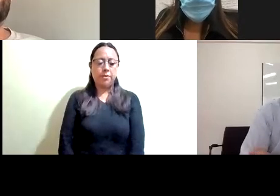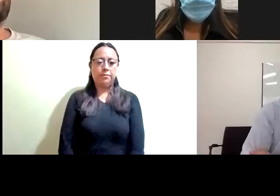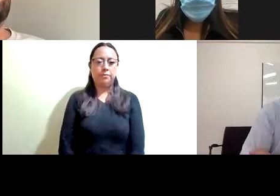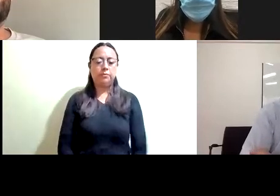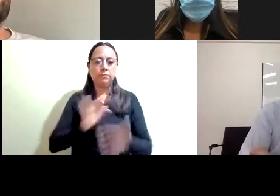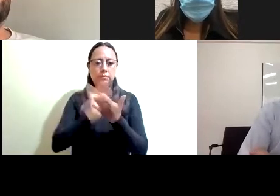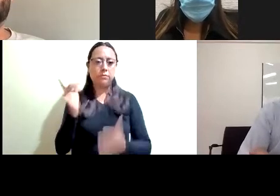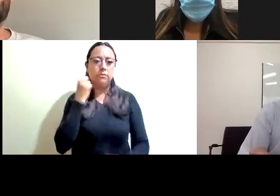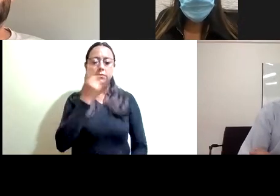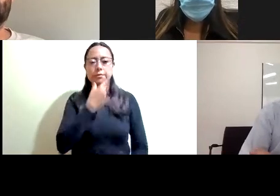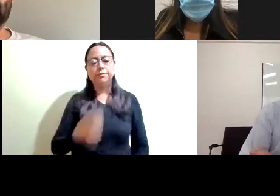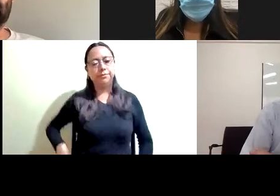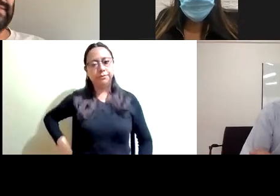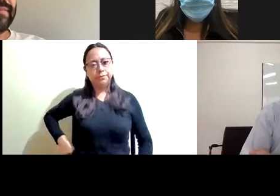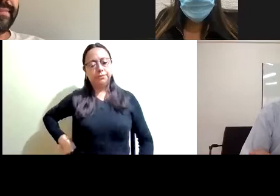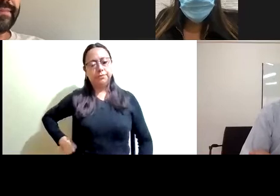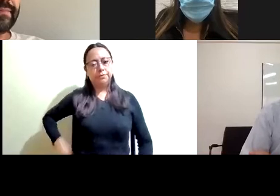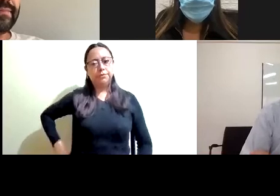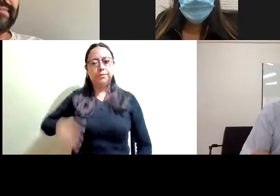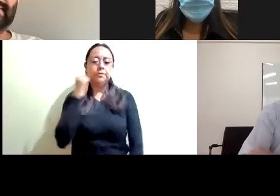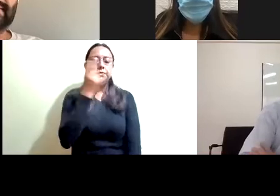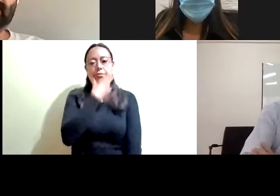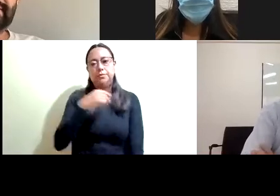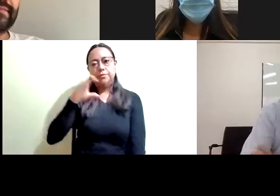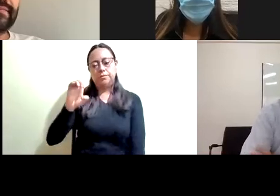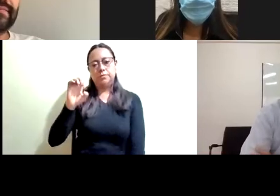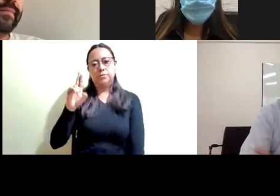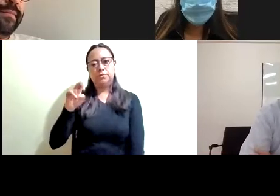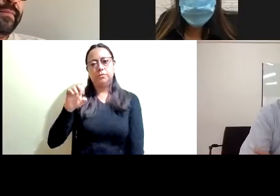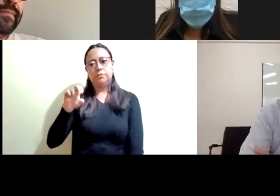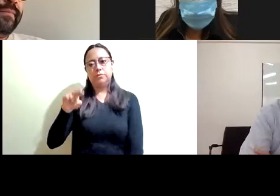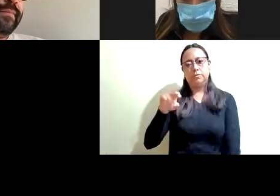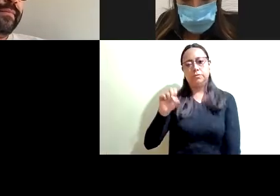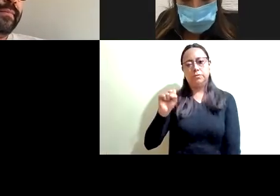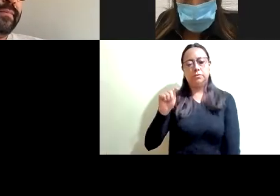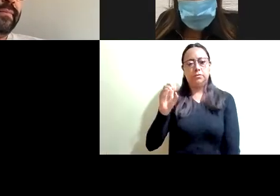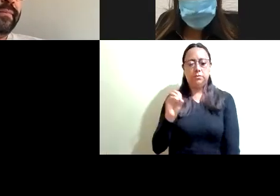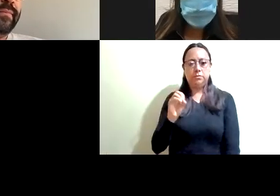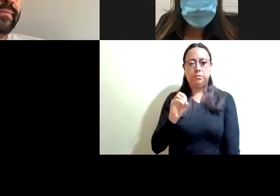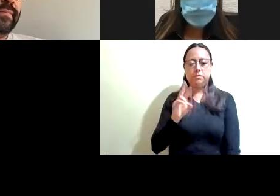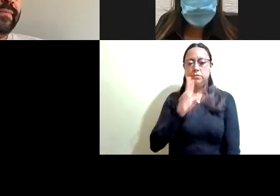Gracias, diputado. Diputado Ernesto Alarcón Jiménez. Alarcón, en contra.